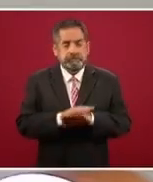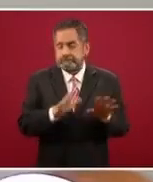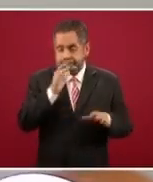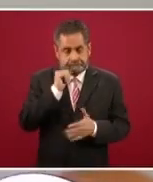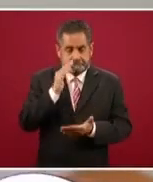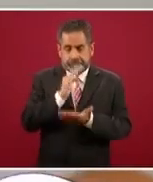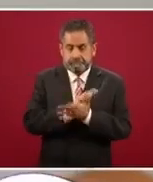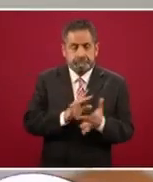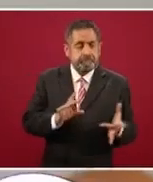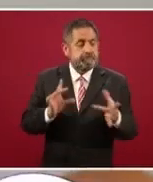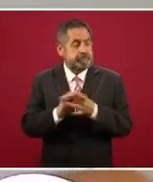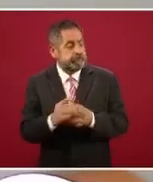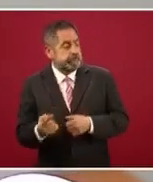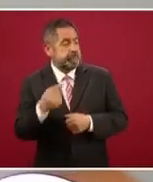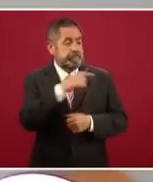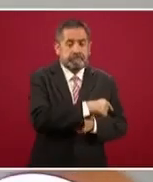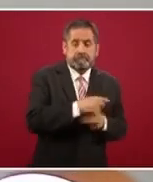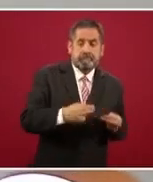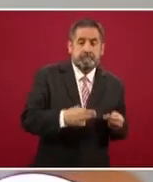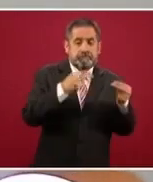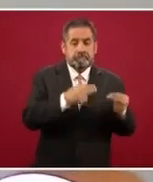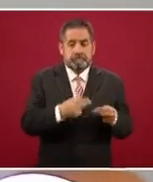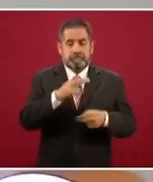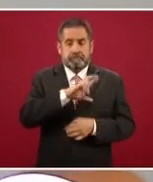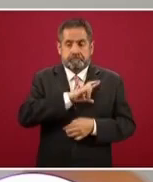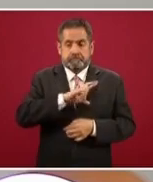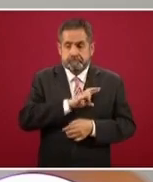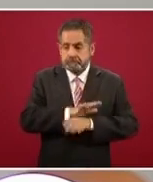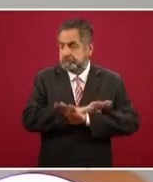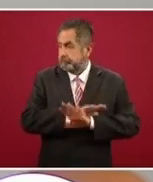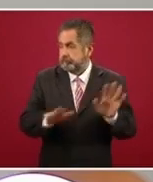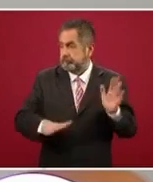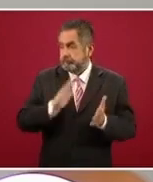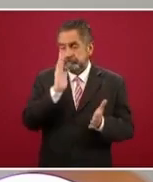tener vínculos con empresas.